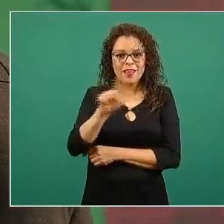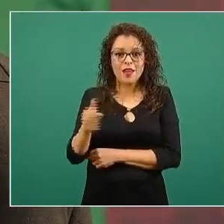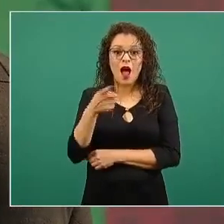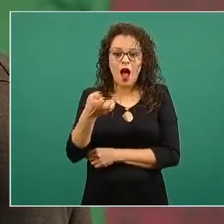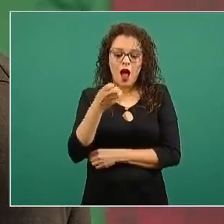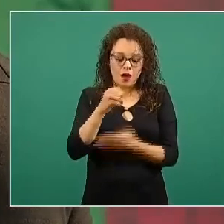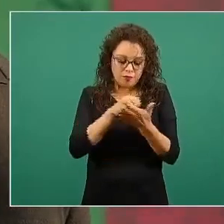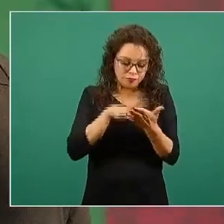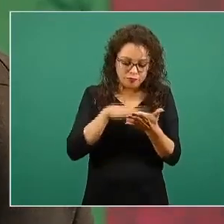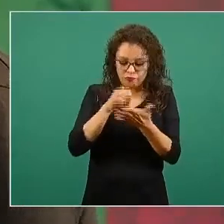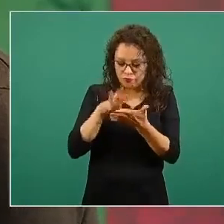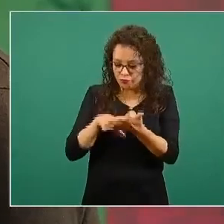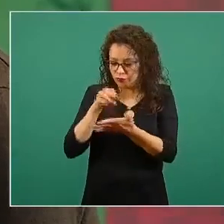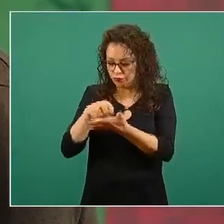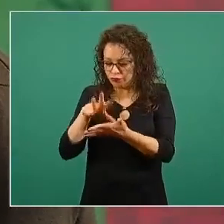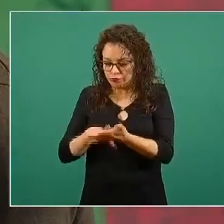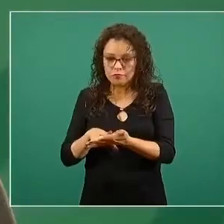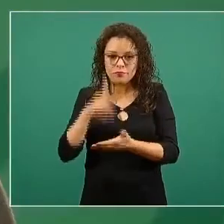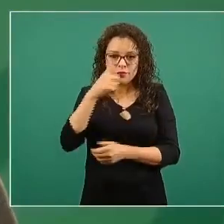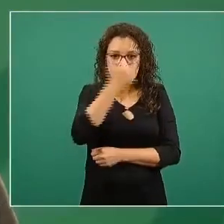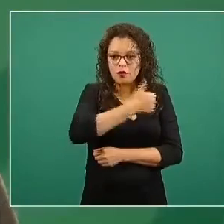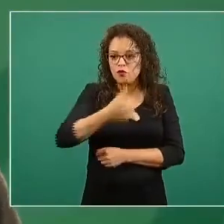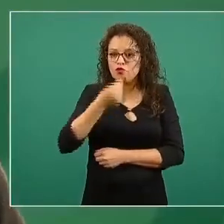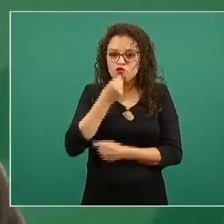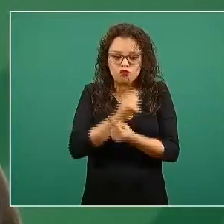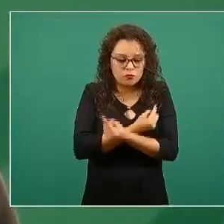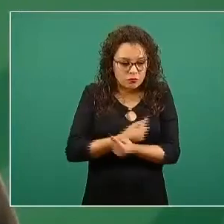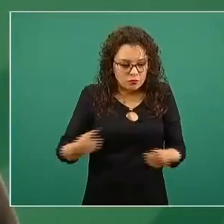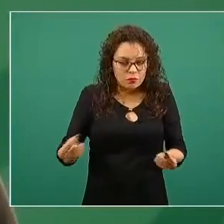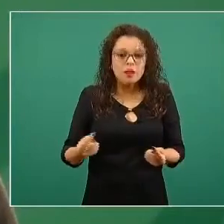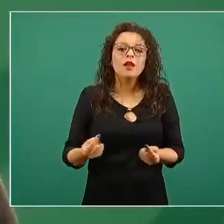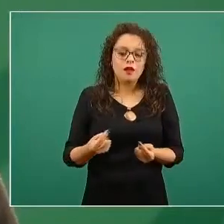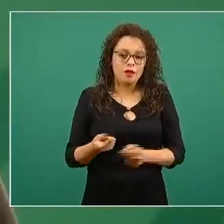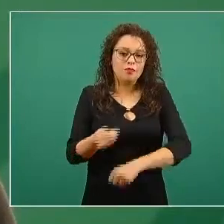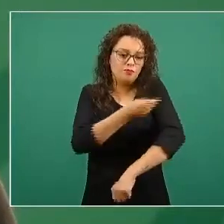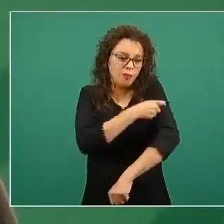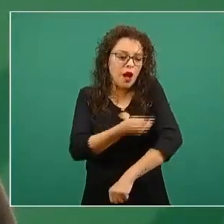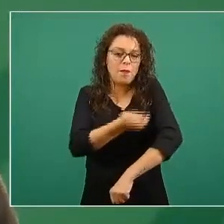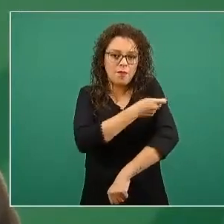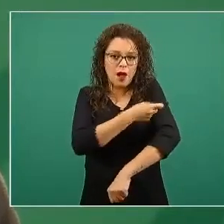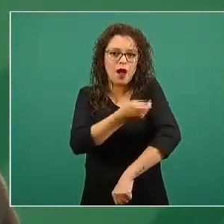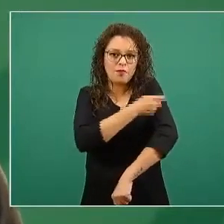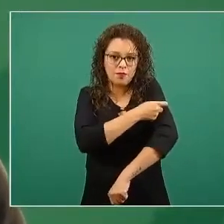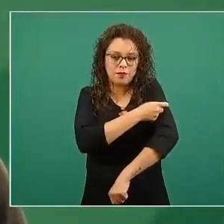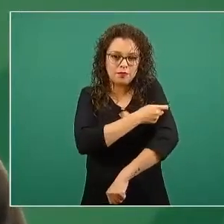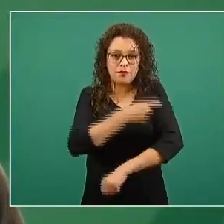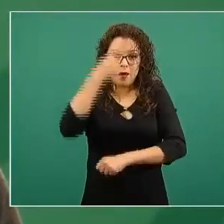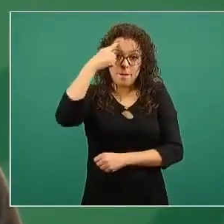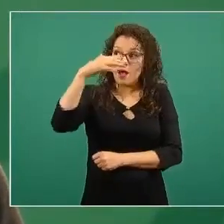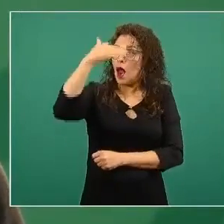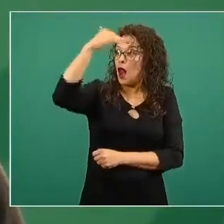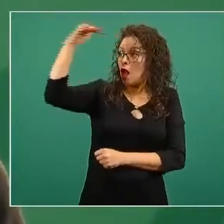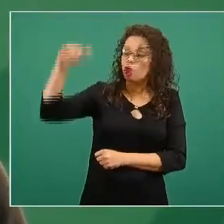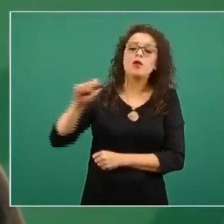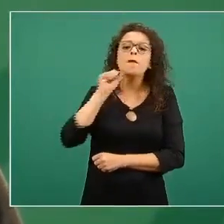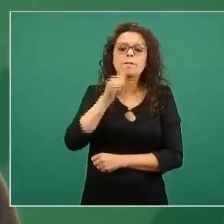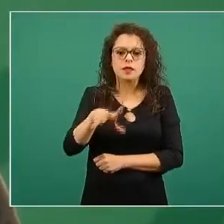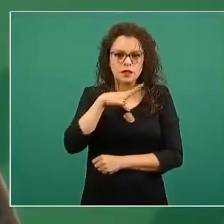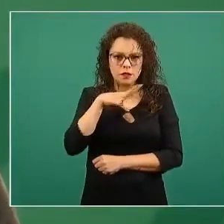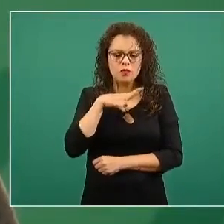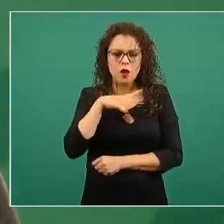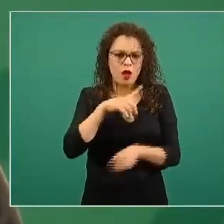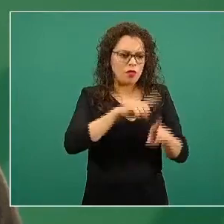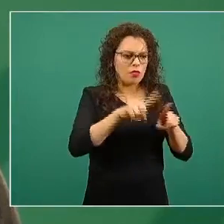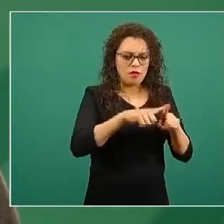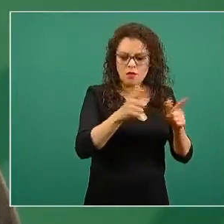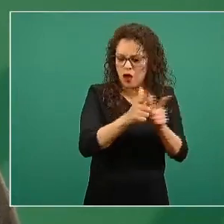registrando todas las dosis a cada uno de los menores de edad que se aplican, y para efecto de los adultos, si bien es cierto que existen también cartillas para los diferentes